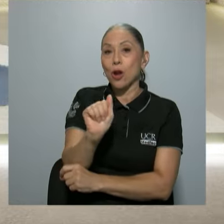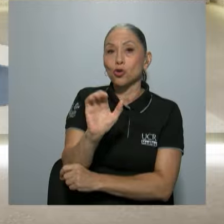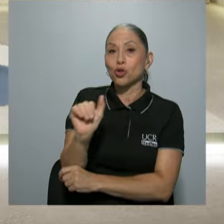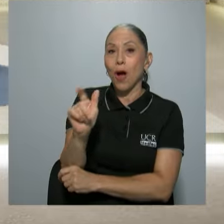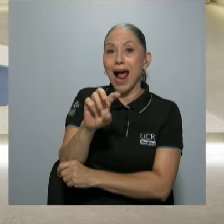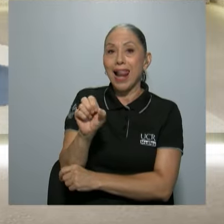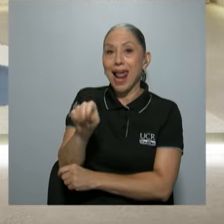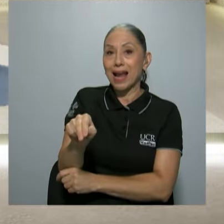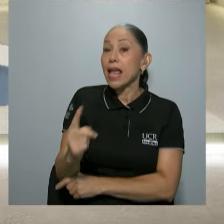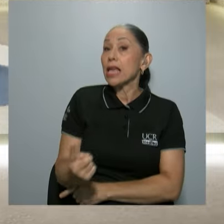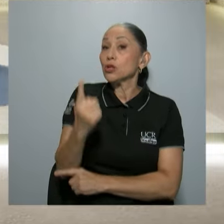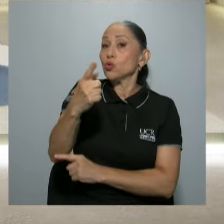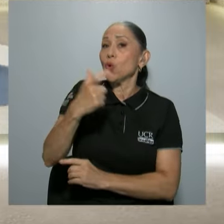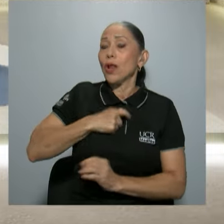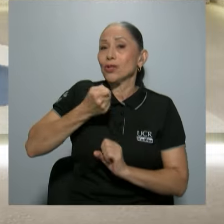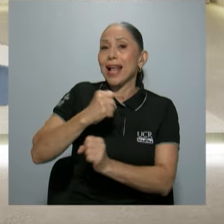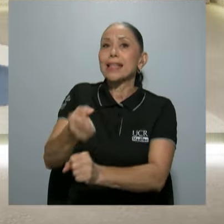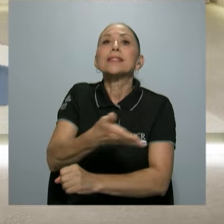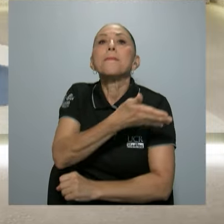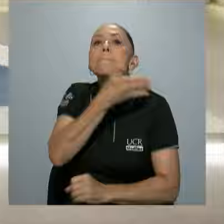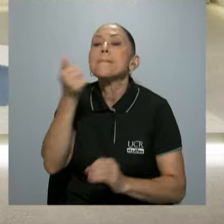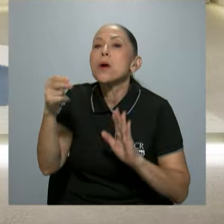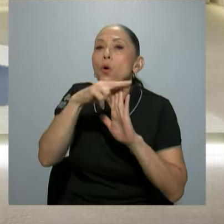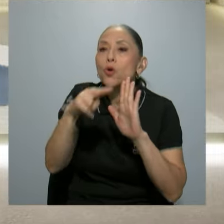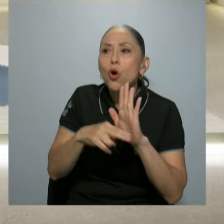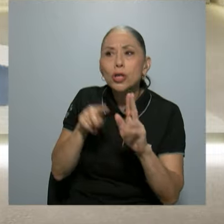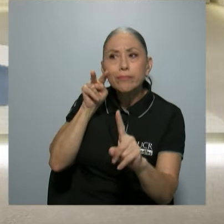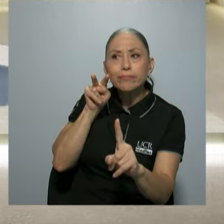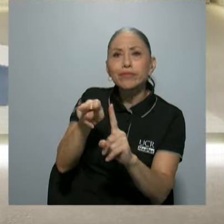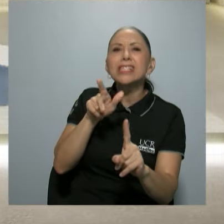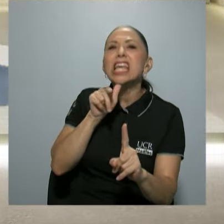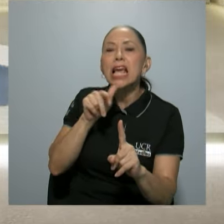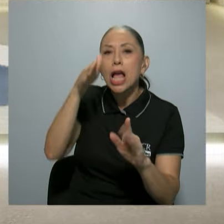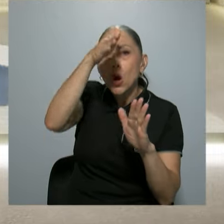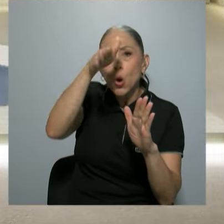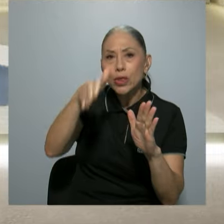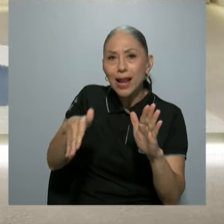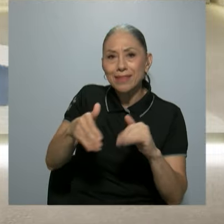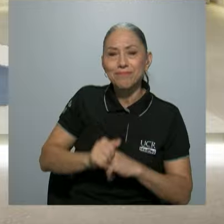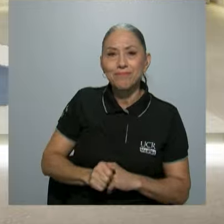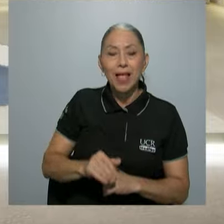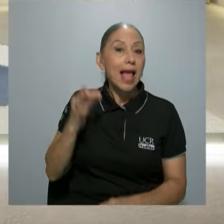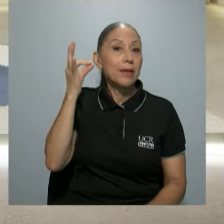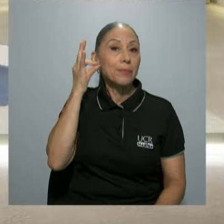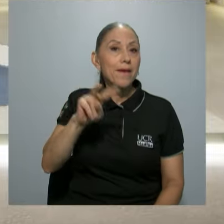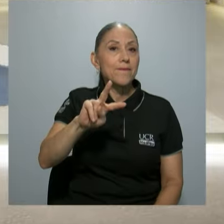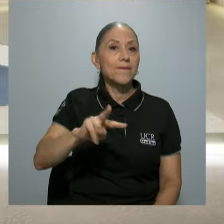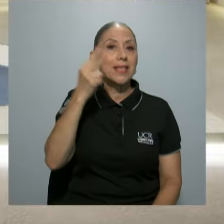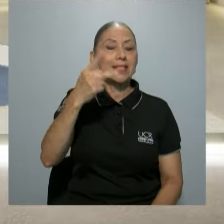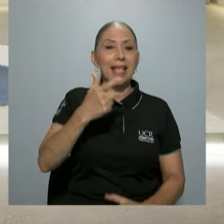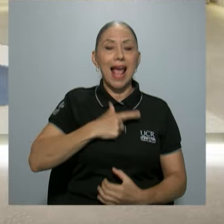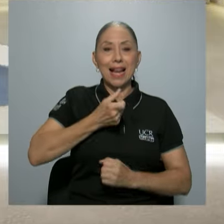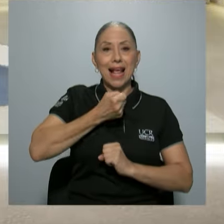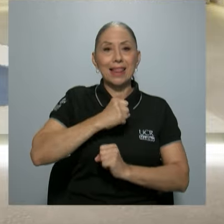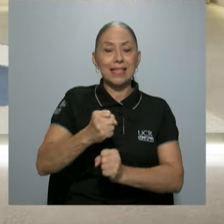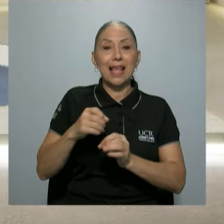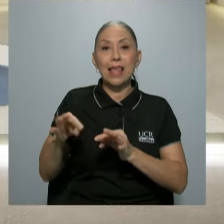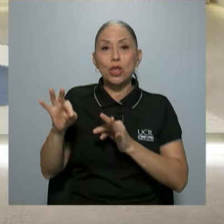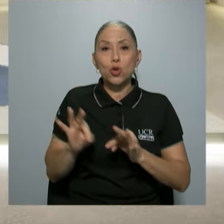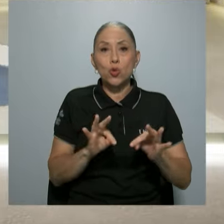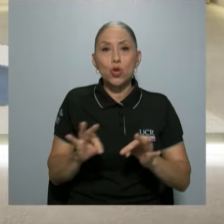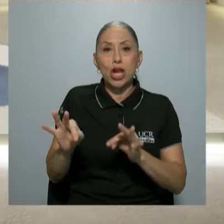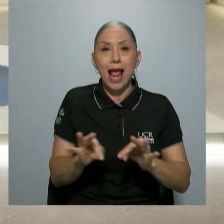mejor calificados por la Contraloría General de la República. La vicealcaldesa de Turrialba, que